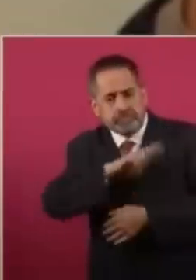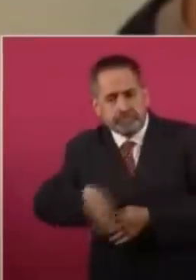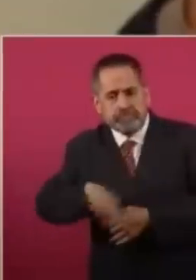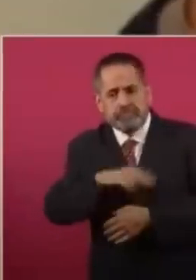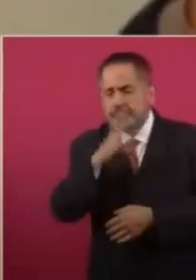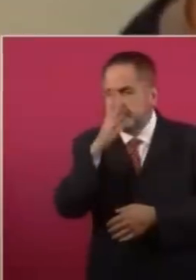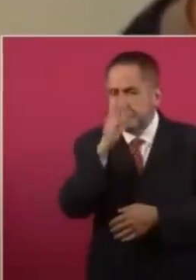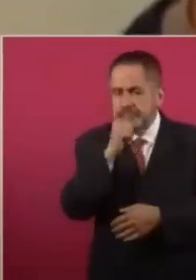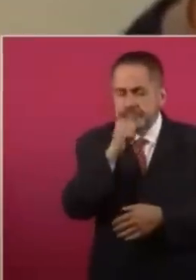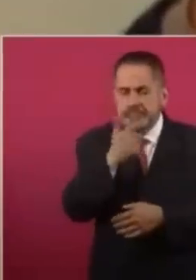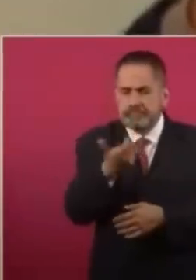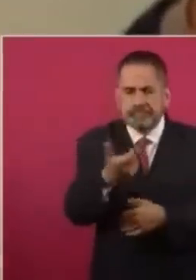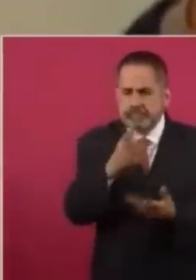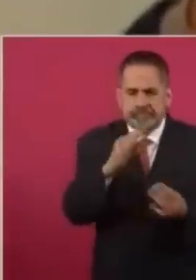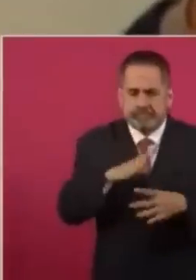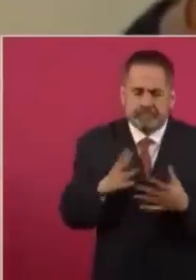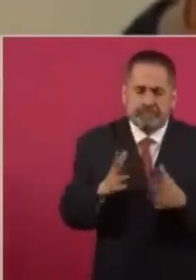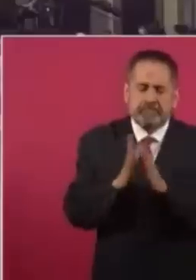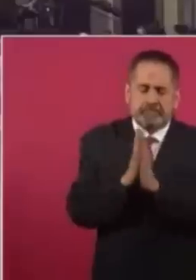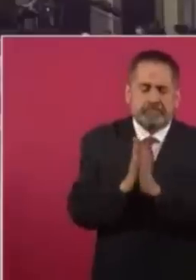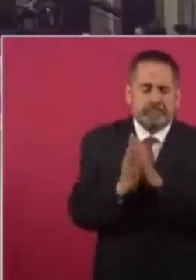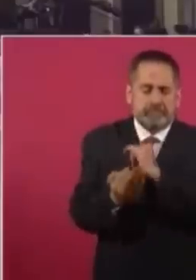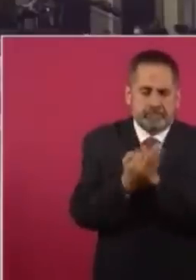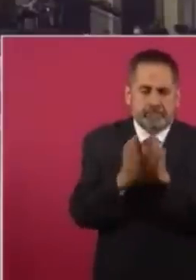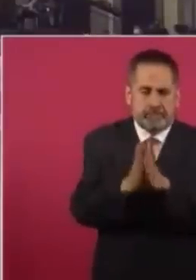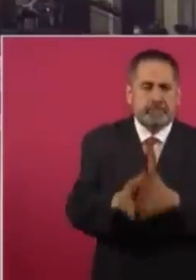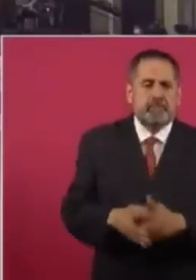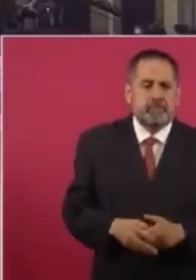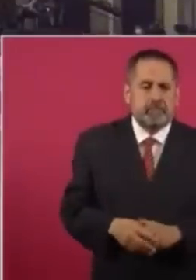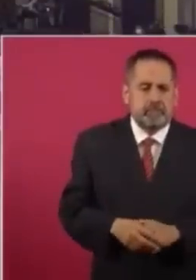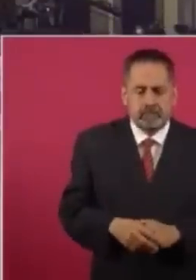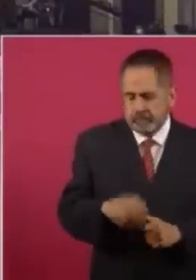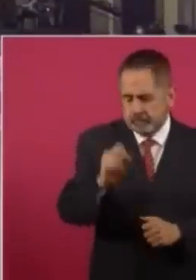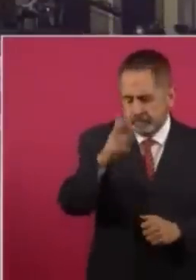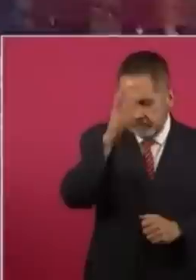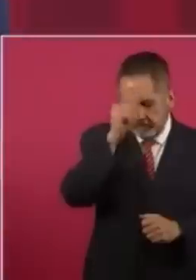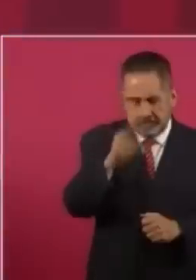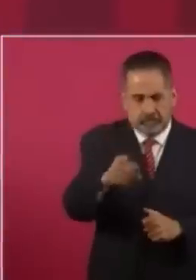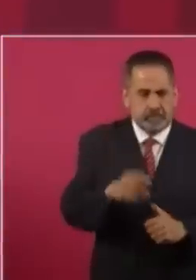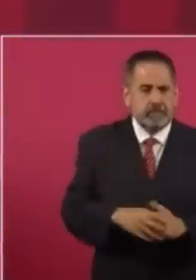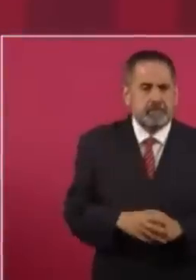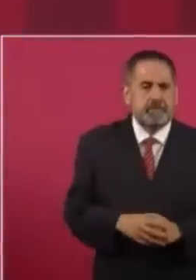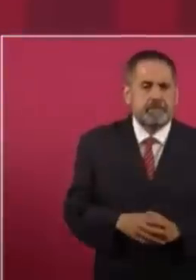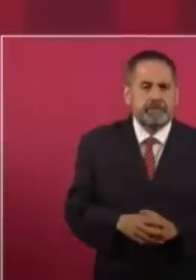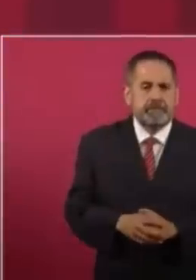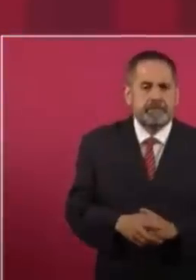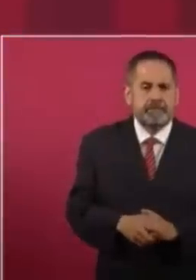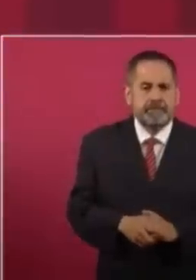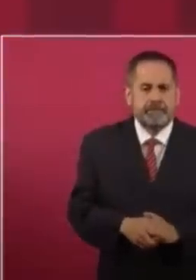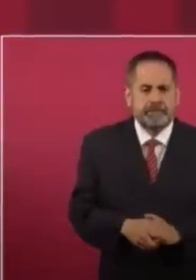¿no? Por favor, señor. Sí, de acuerdo. Vamos a que